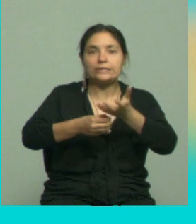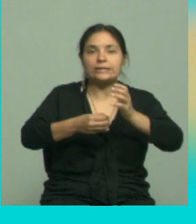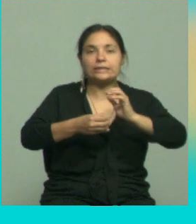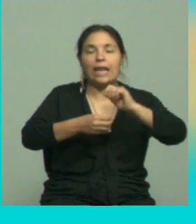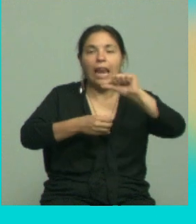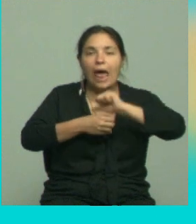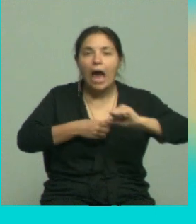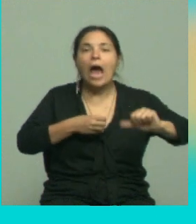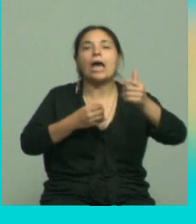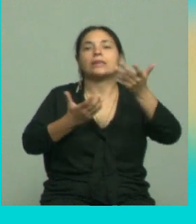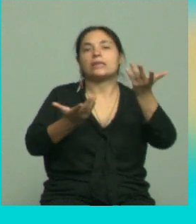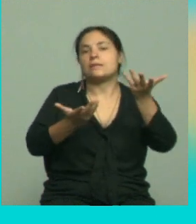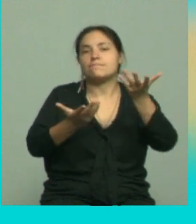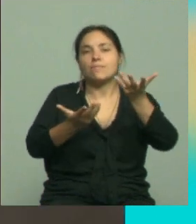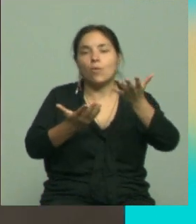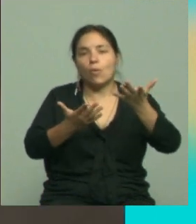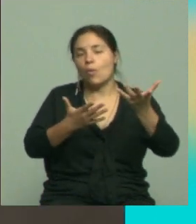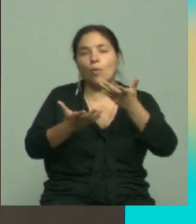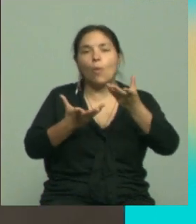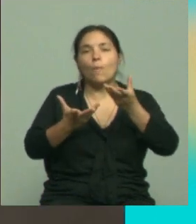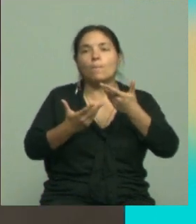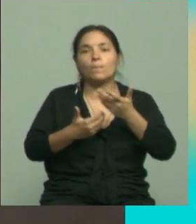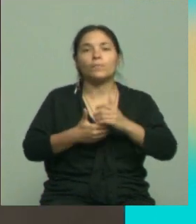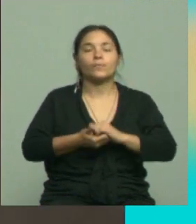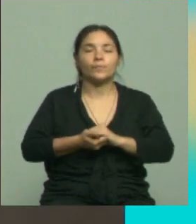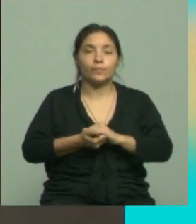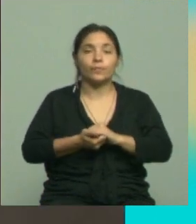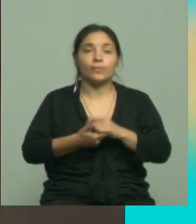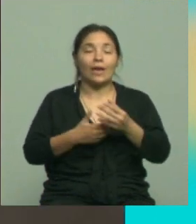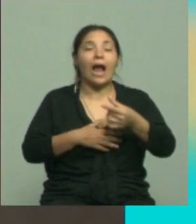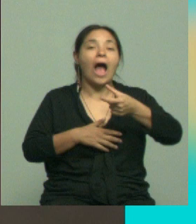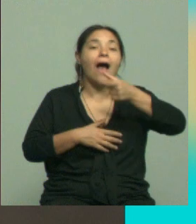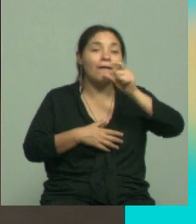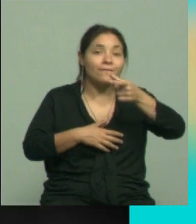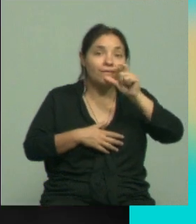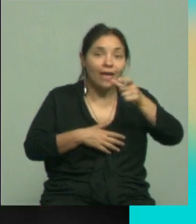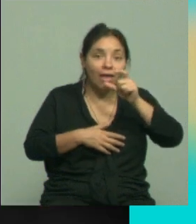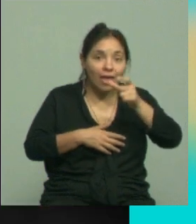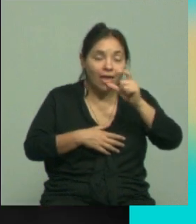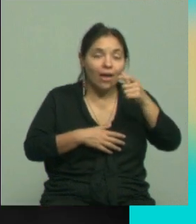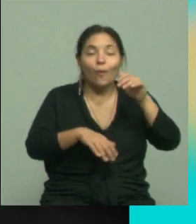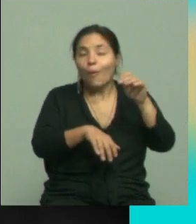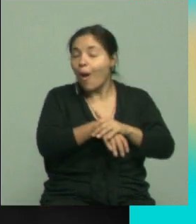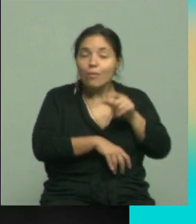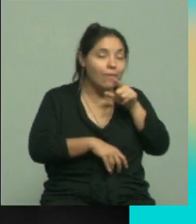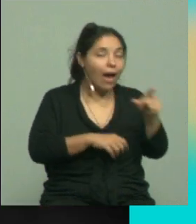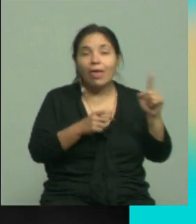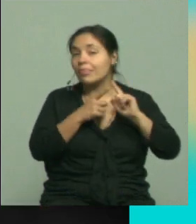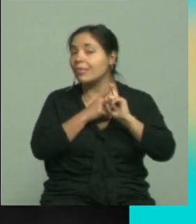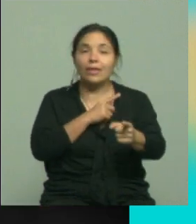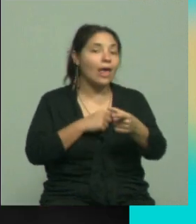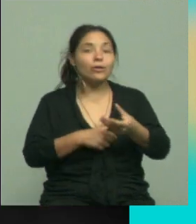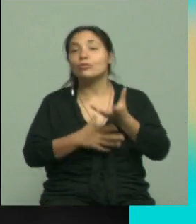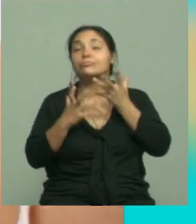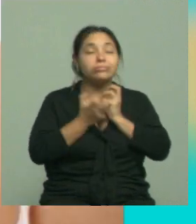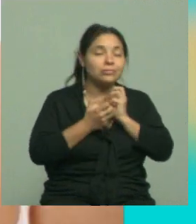edema, mucosidad. Entonces, el café en sí no es una bebida que nos va a hacer